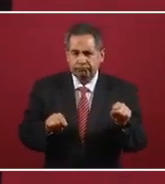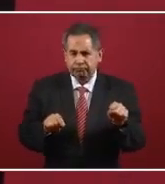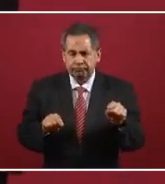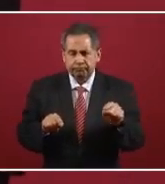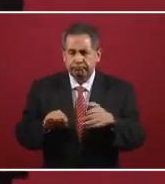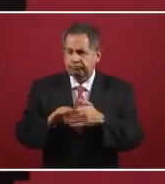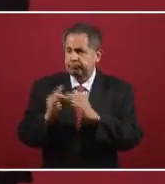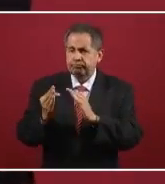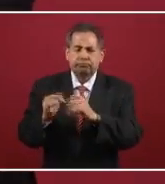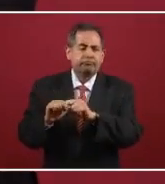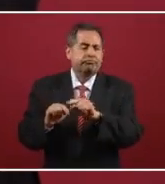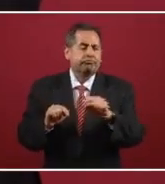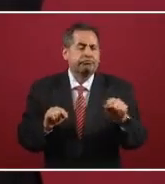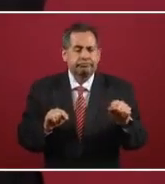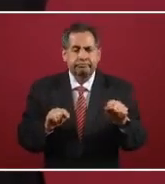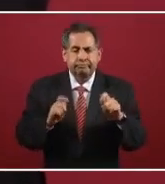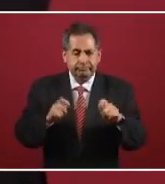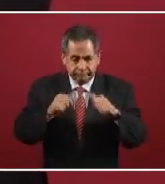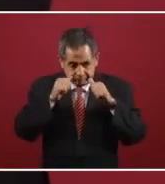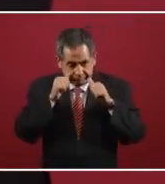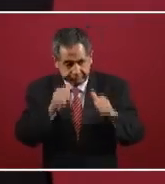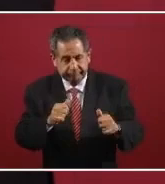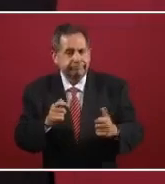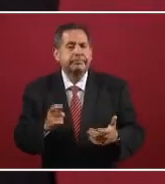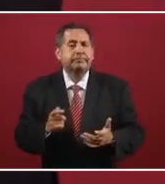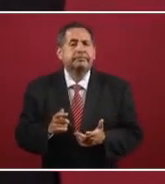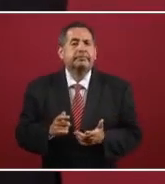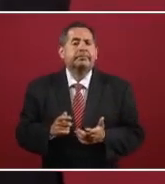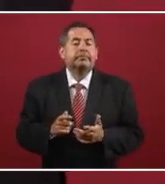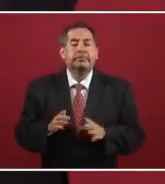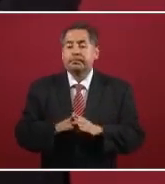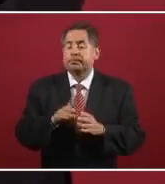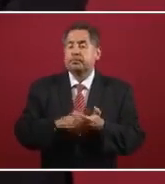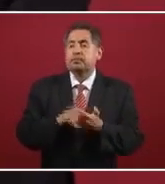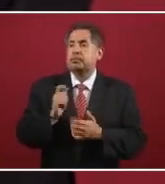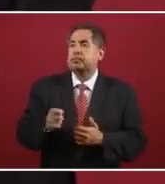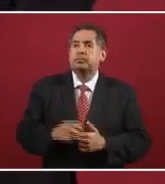adyacentes, y esto atiende también a una